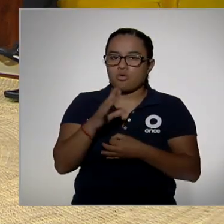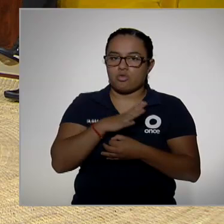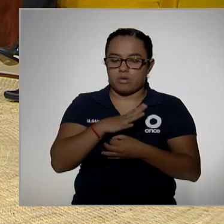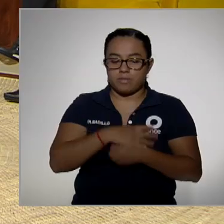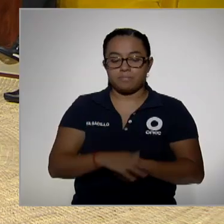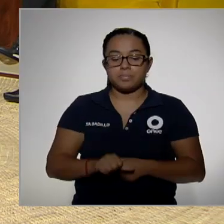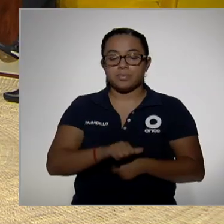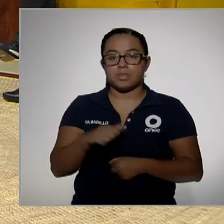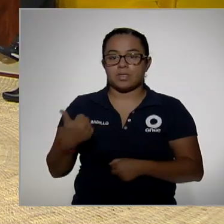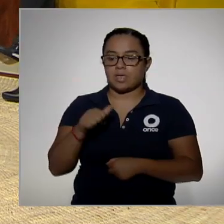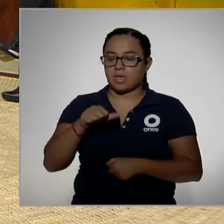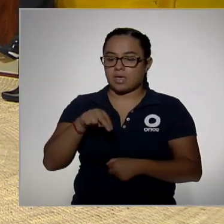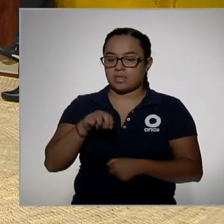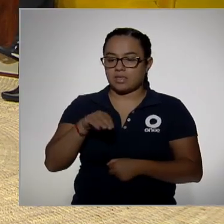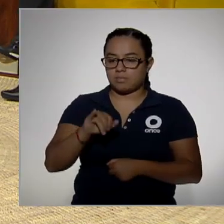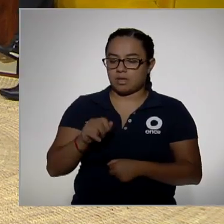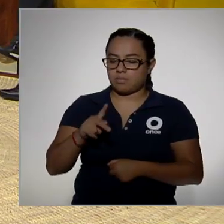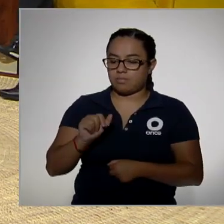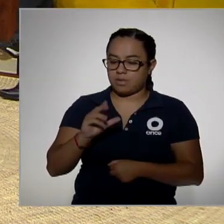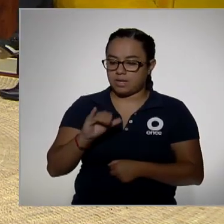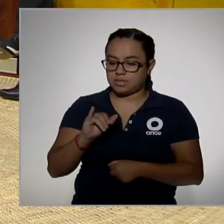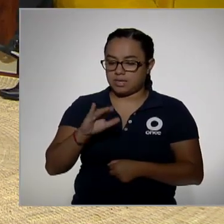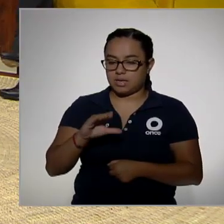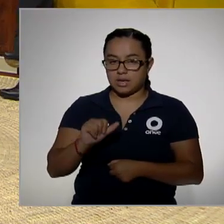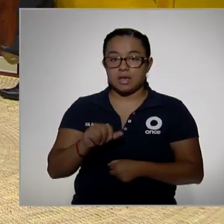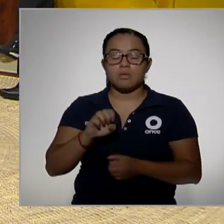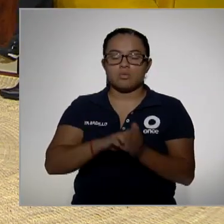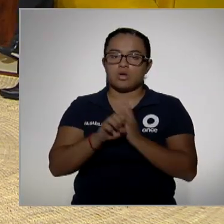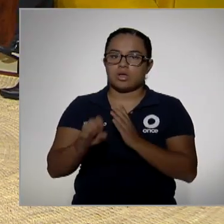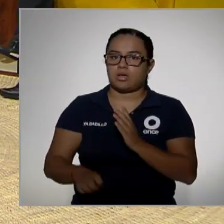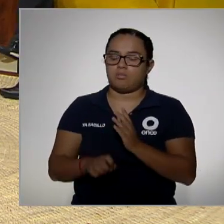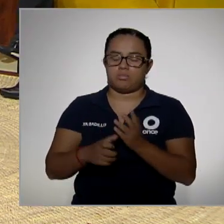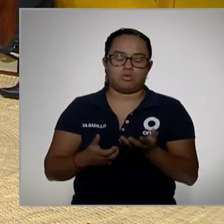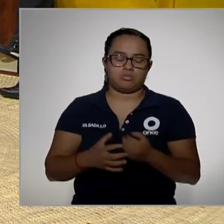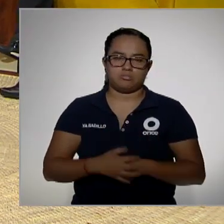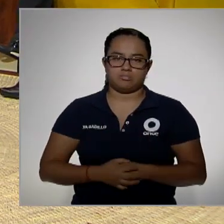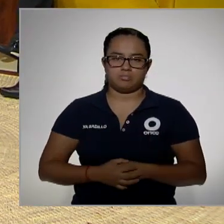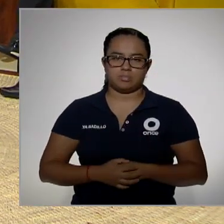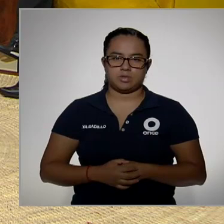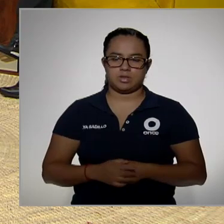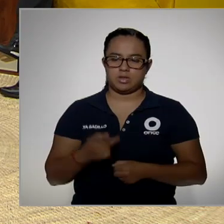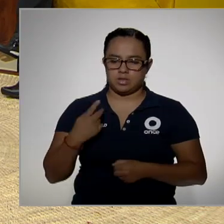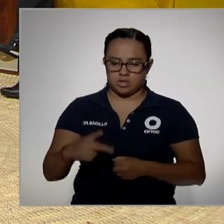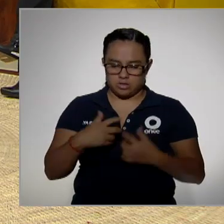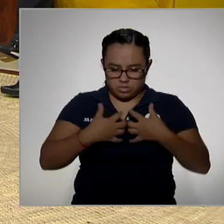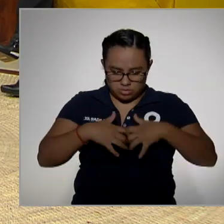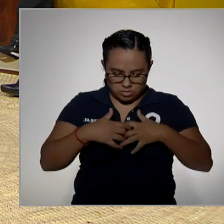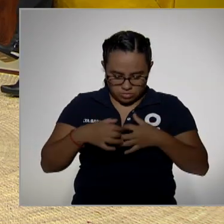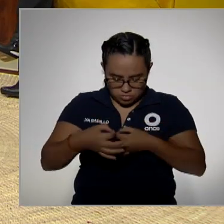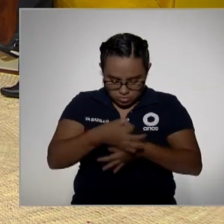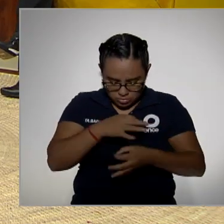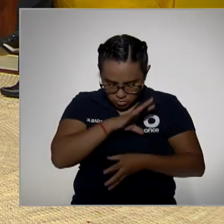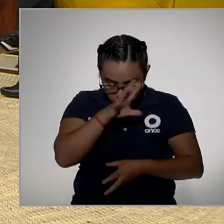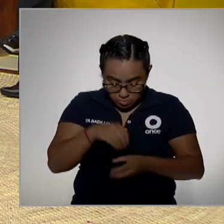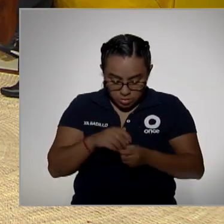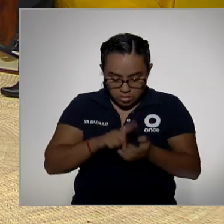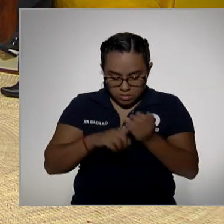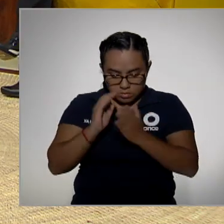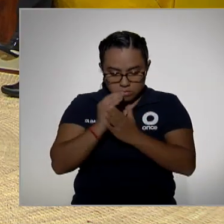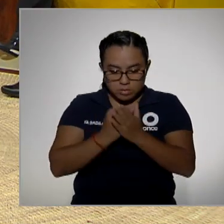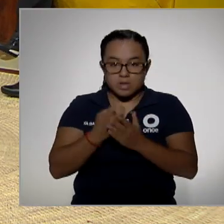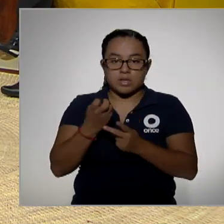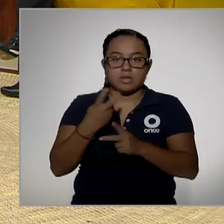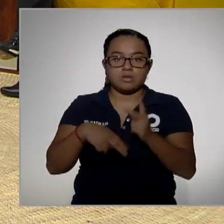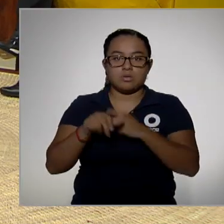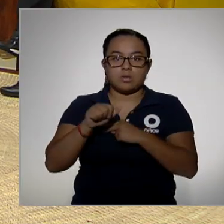ser es la anemia aplástica que es cuando hay una producción disminuida de todas las células en general entonces se produce una